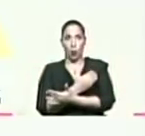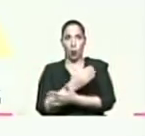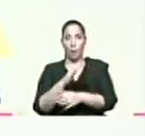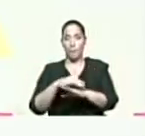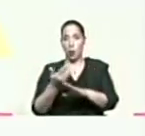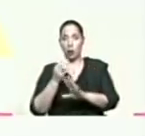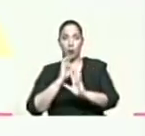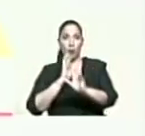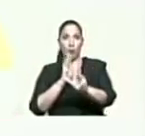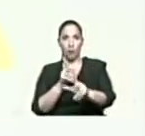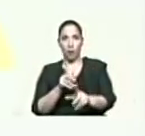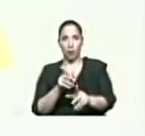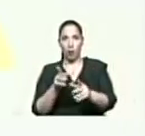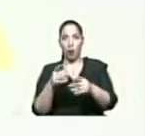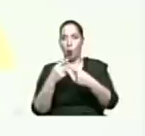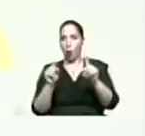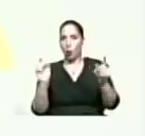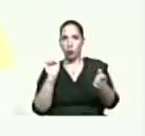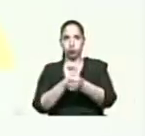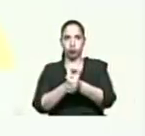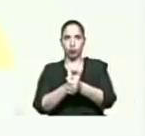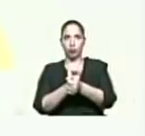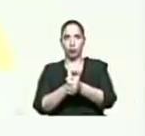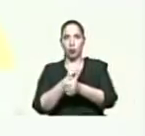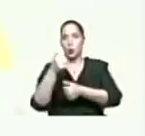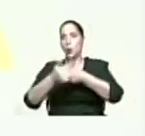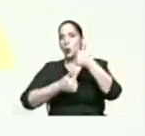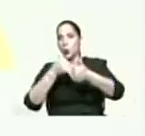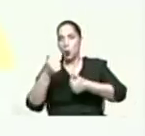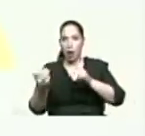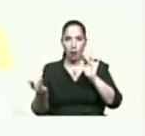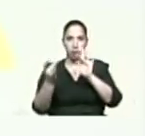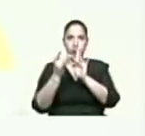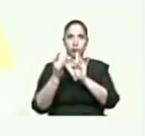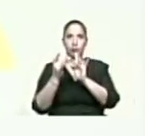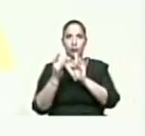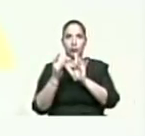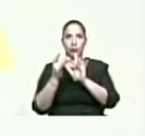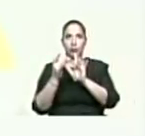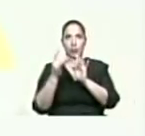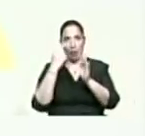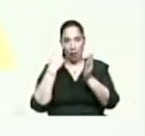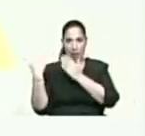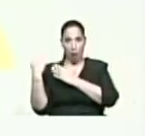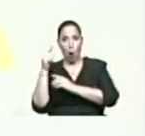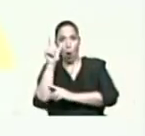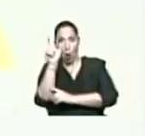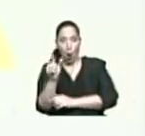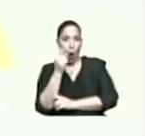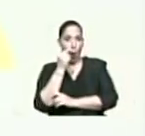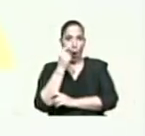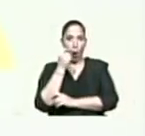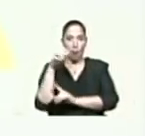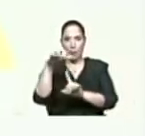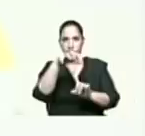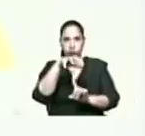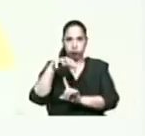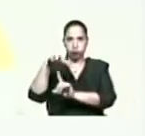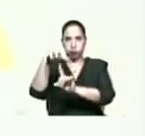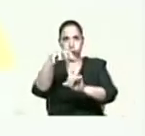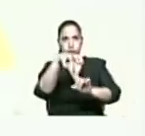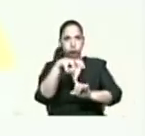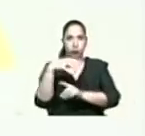confiesa otro de los capturados, cuál fue la relación de Fernando Albán con el ataque con drones para perpetrar